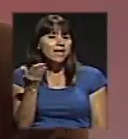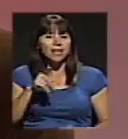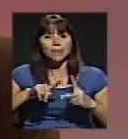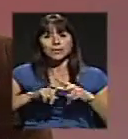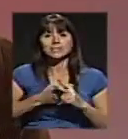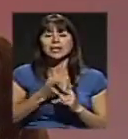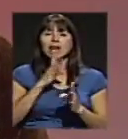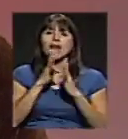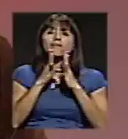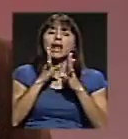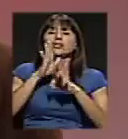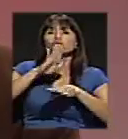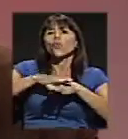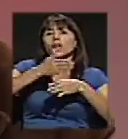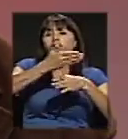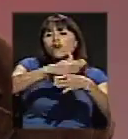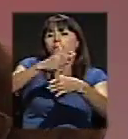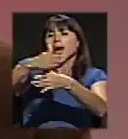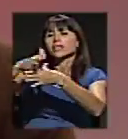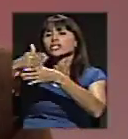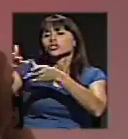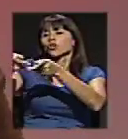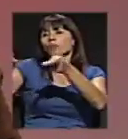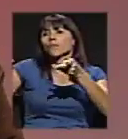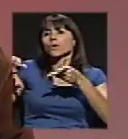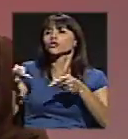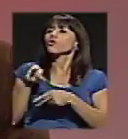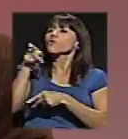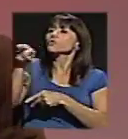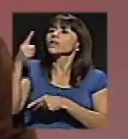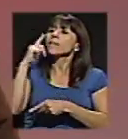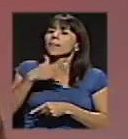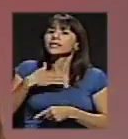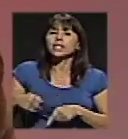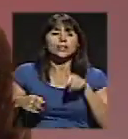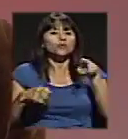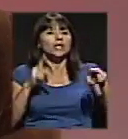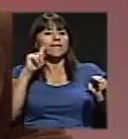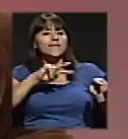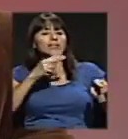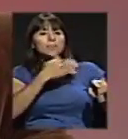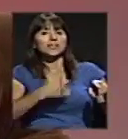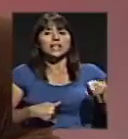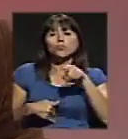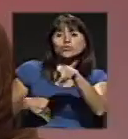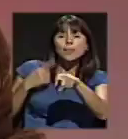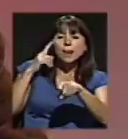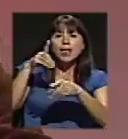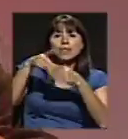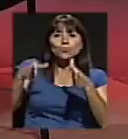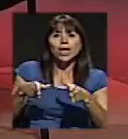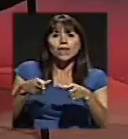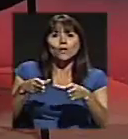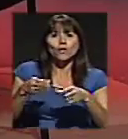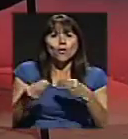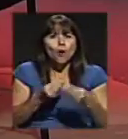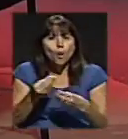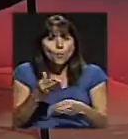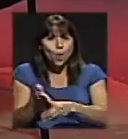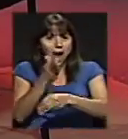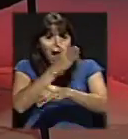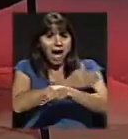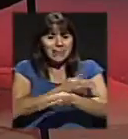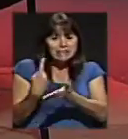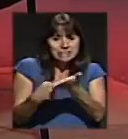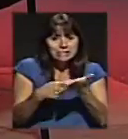sobre repartición de puestos, sobre que vos vas de presidente, vos de vicepresidente, vos de diputado, antes de ponernos de acuerdo sobre ese programa mínimo